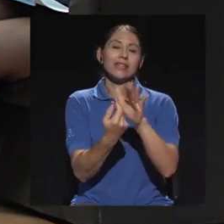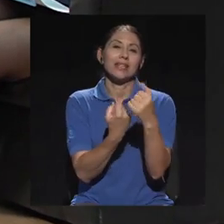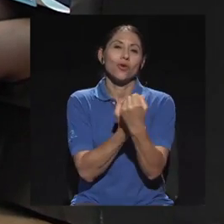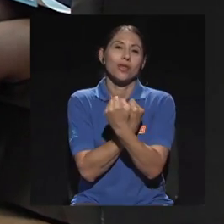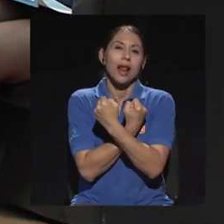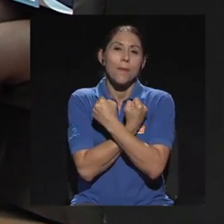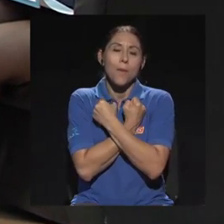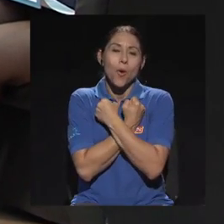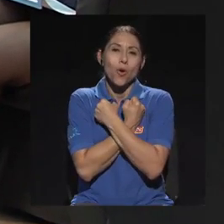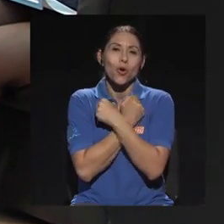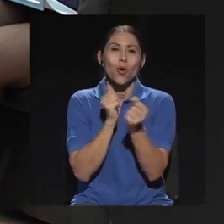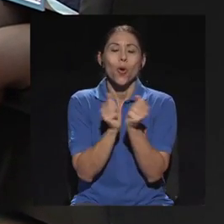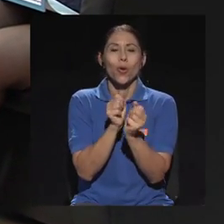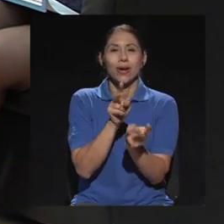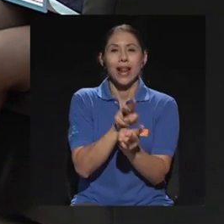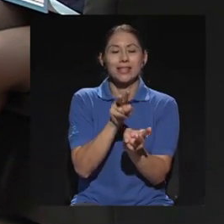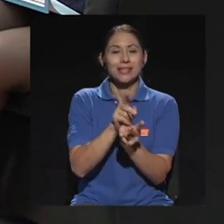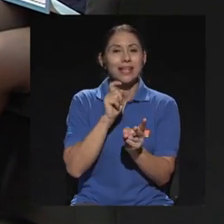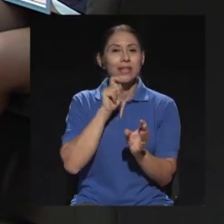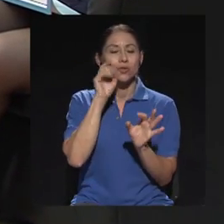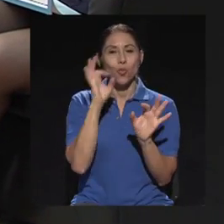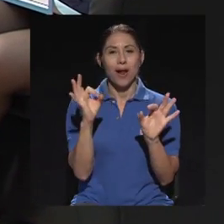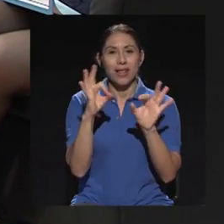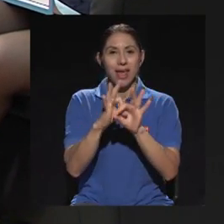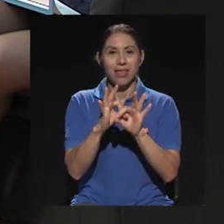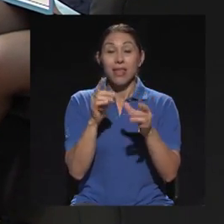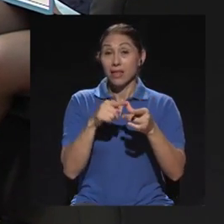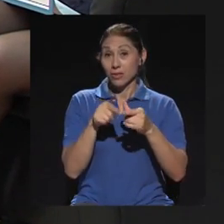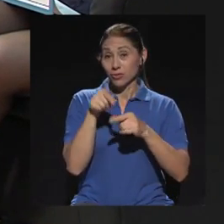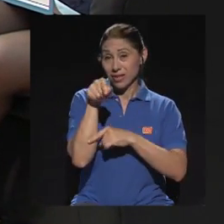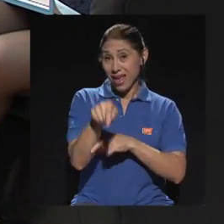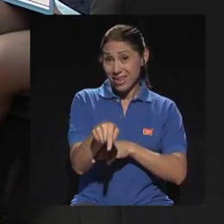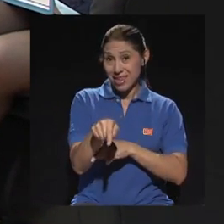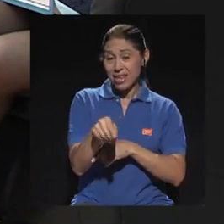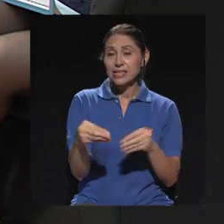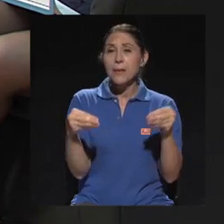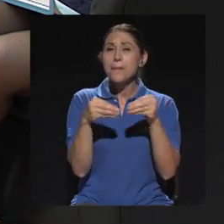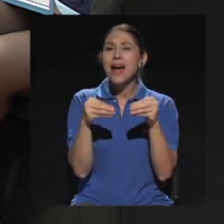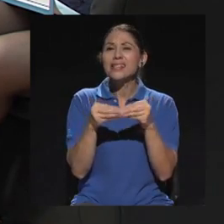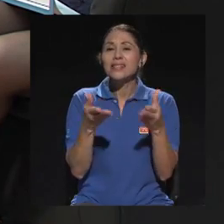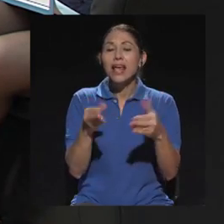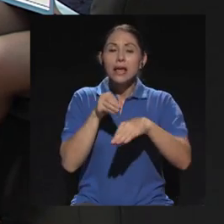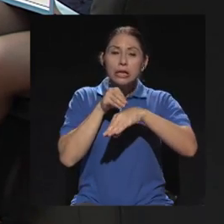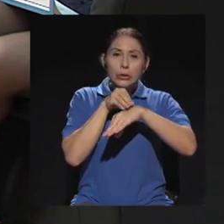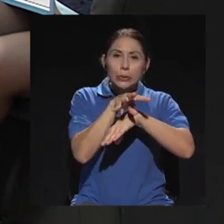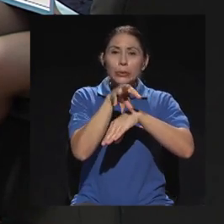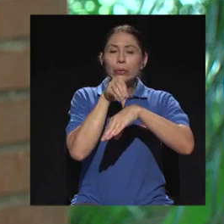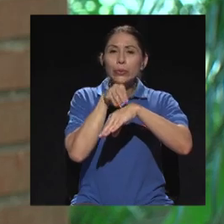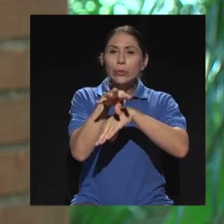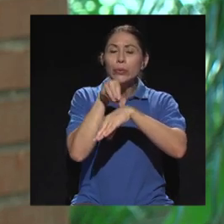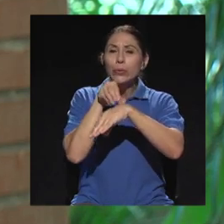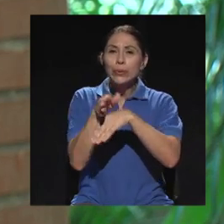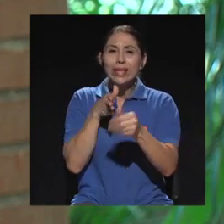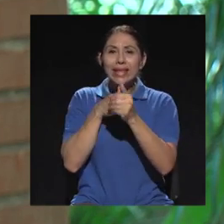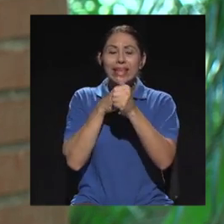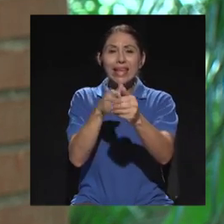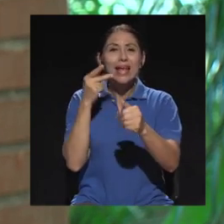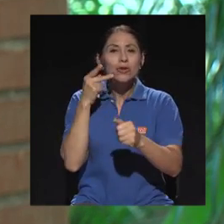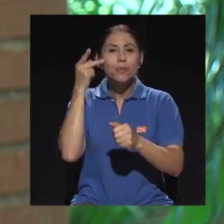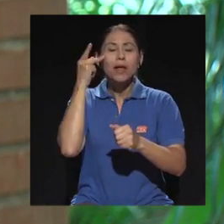sexualidad. Entonces ahí se vienen otros temas que tienen que ver más con la orientación y guía de los padres en un